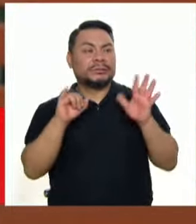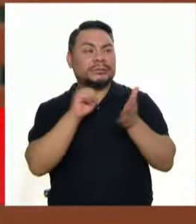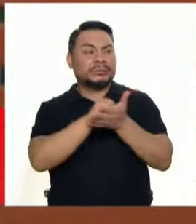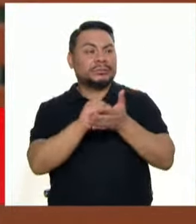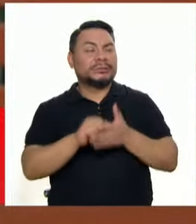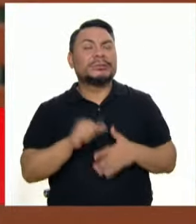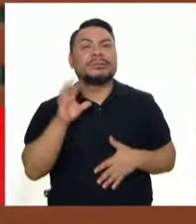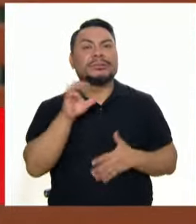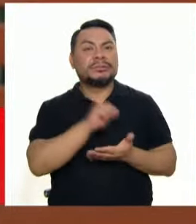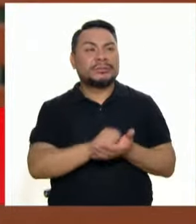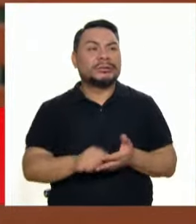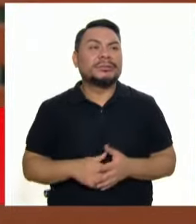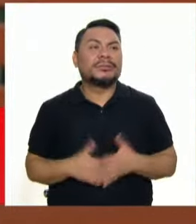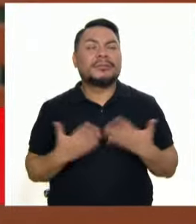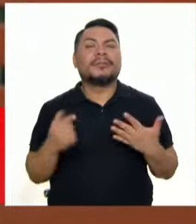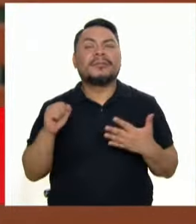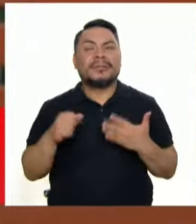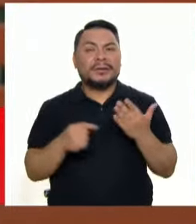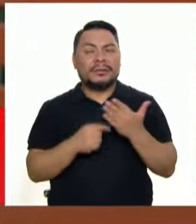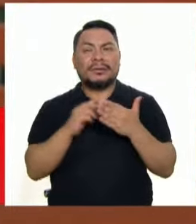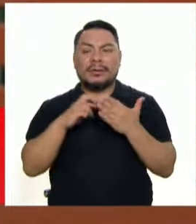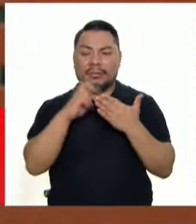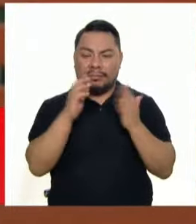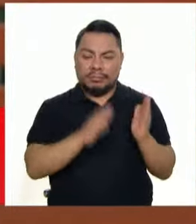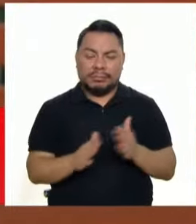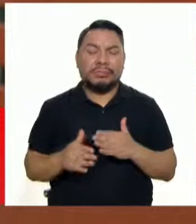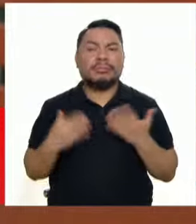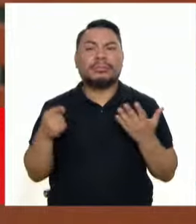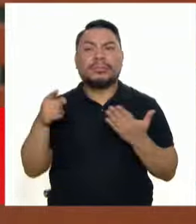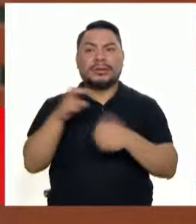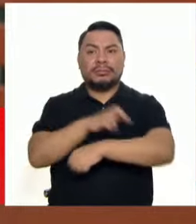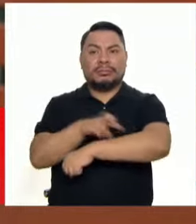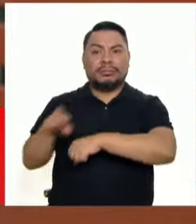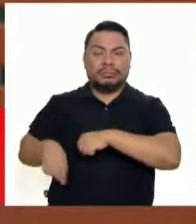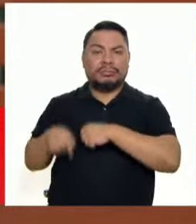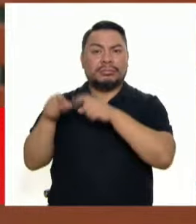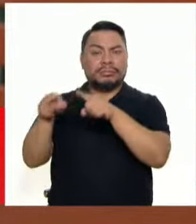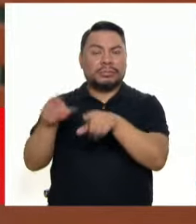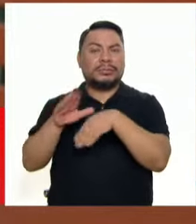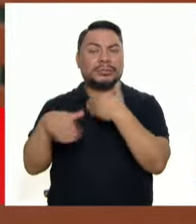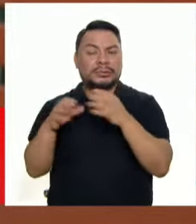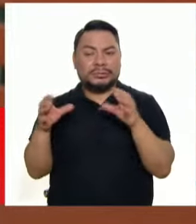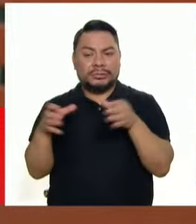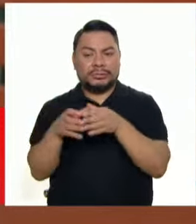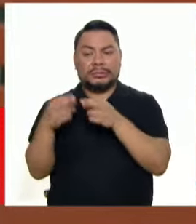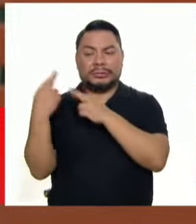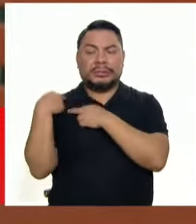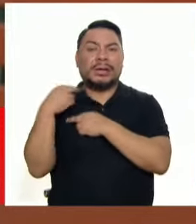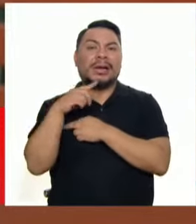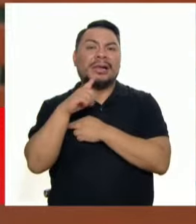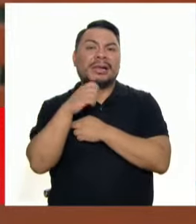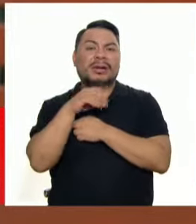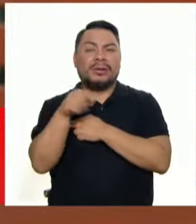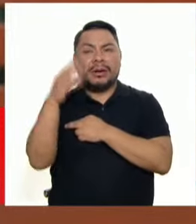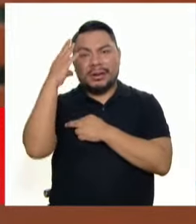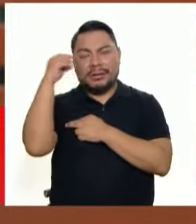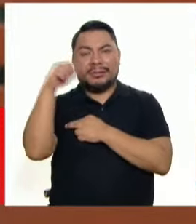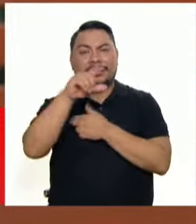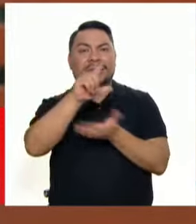6 meses, 5 meses técnicamente planificado por los profesionales delegado, ellos que tienen la experiencia con